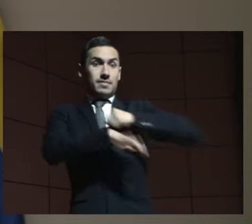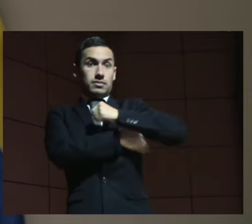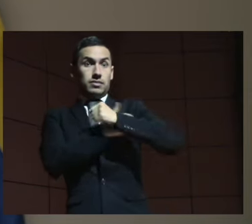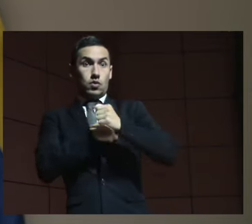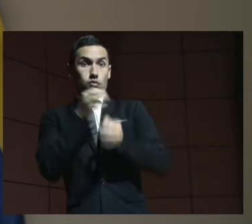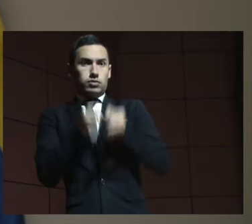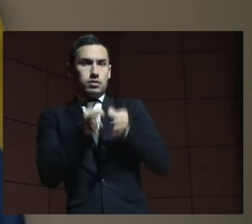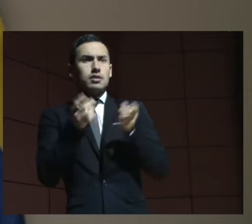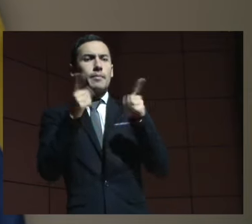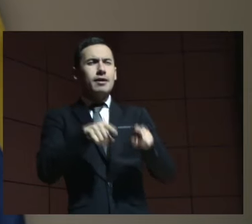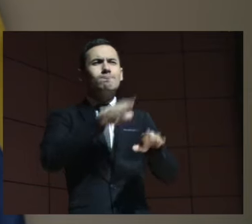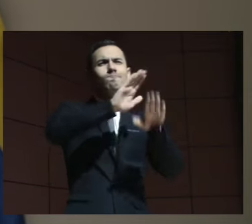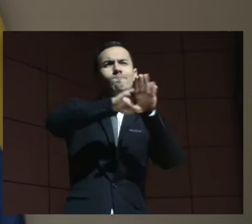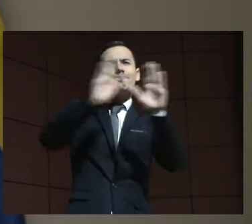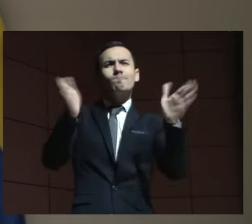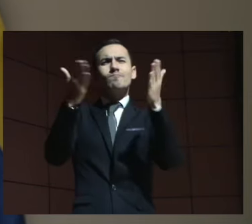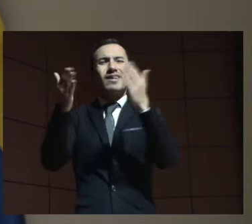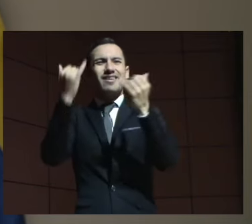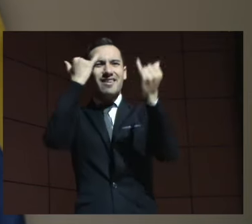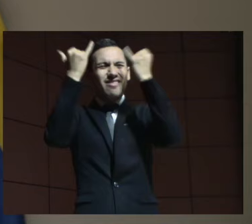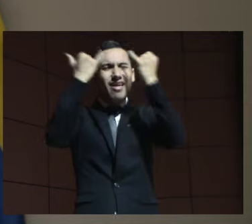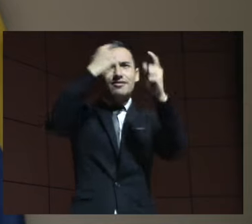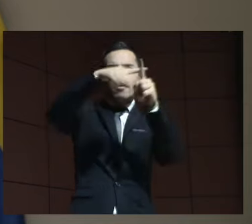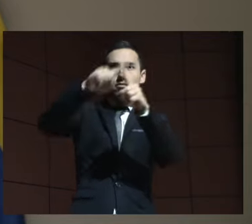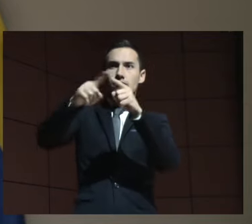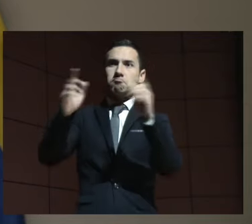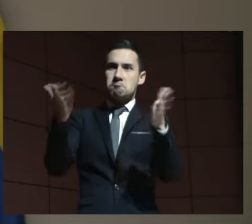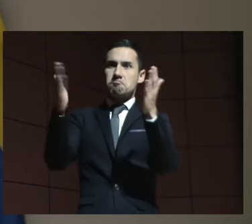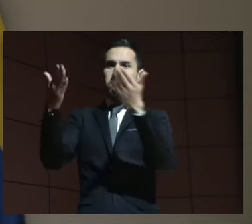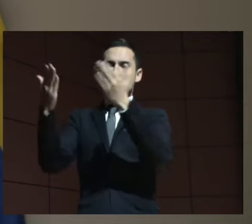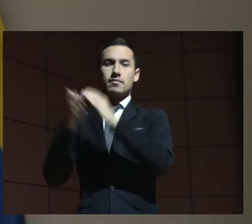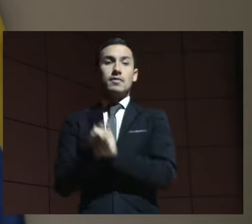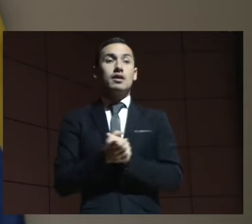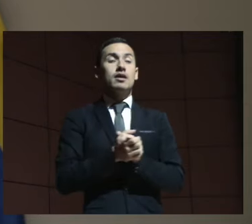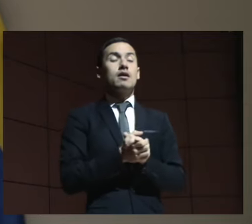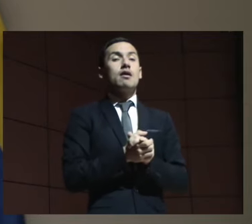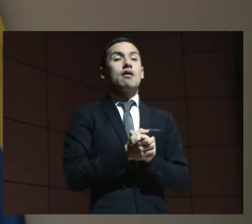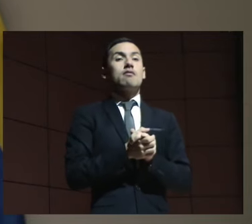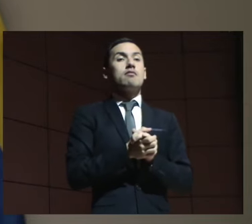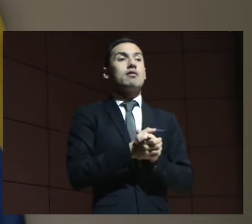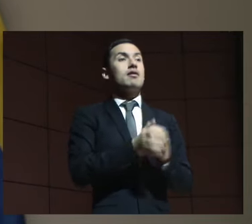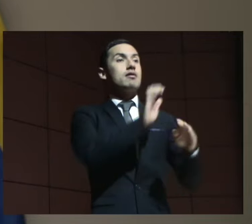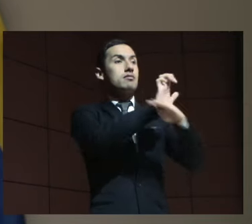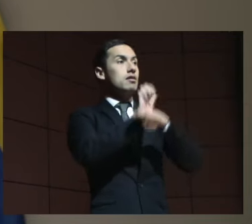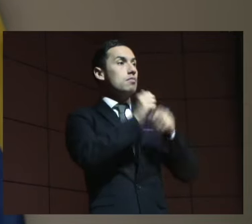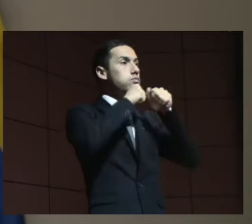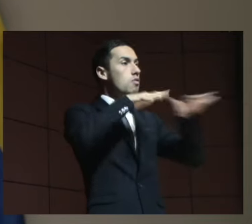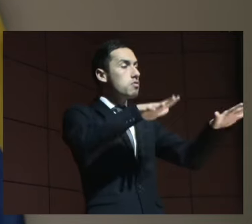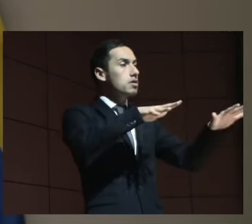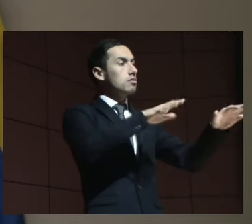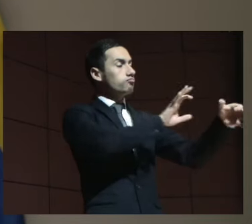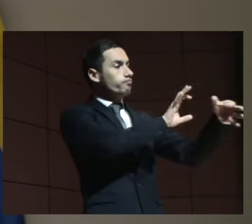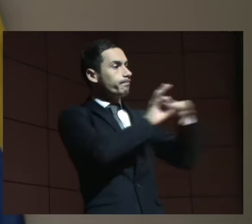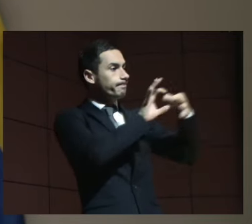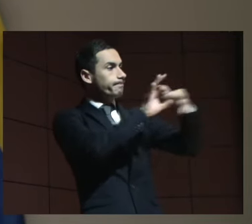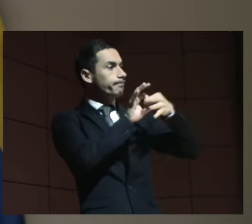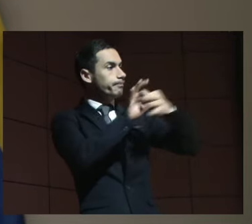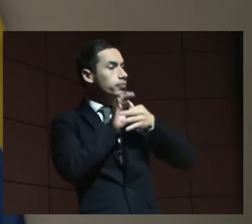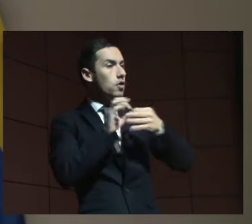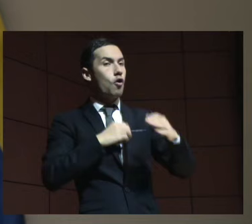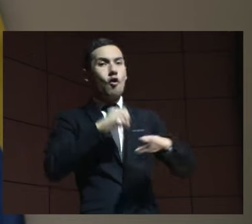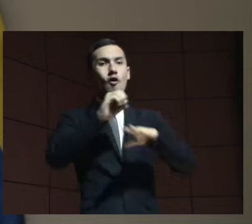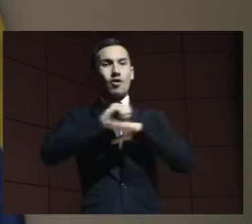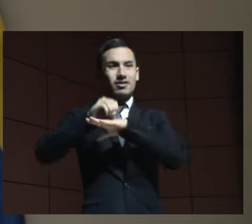de RUNDIS, el Ministerio ha impulsado otras iniciativas. Con el esfuerzo de muchas entidades públicas,